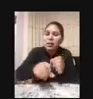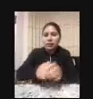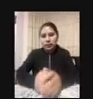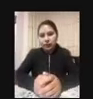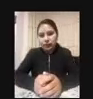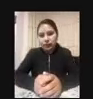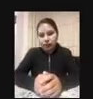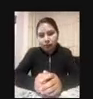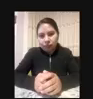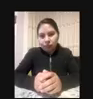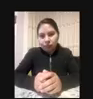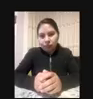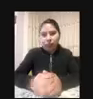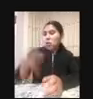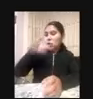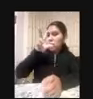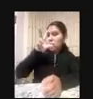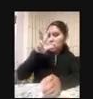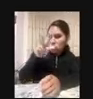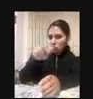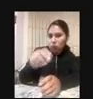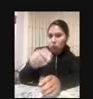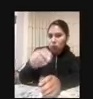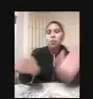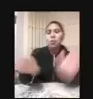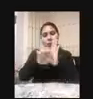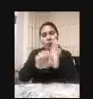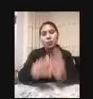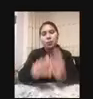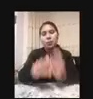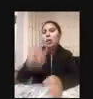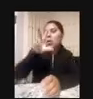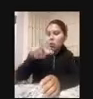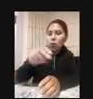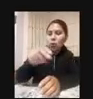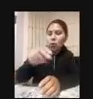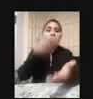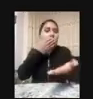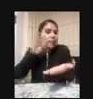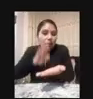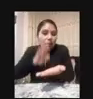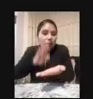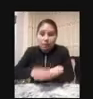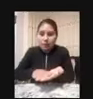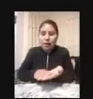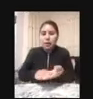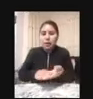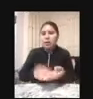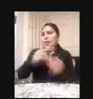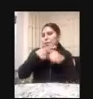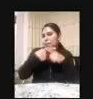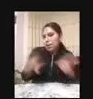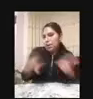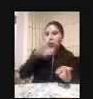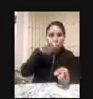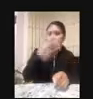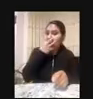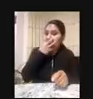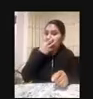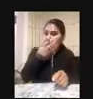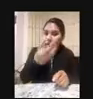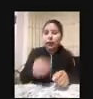vamos a corregir, sí, haciéndole sentar en la sillita, corrigiendo la conducta, pero después del tiempo que ha pasado,